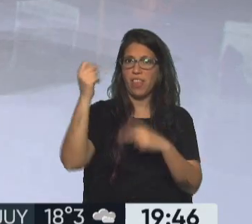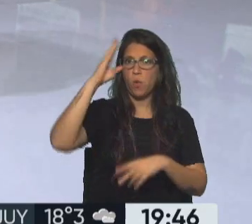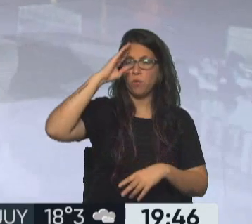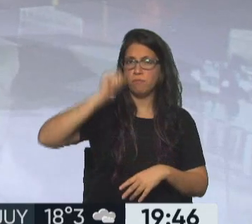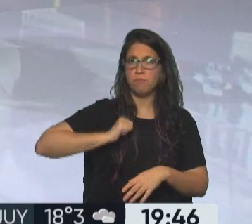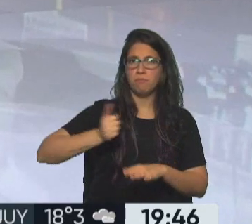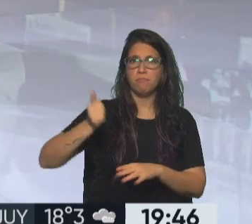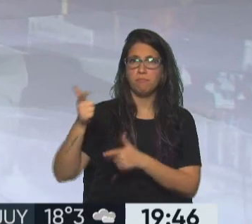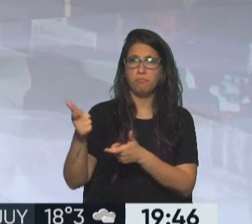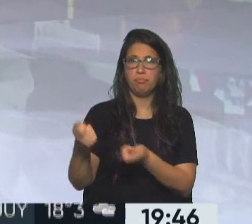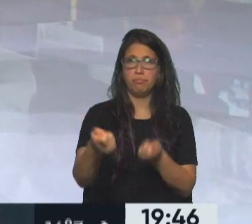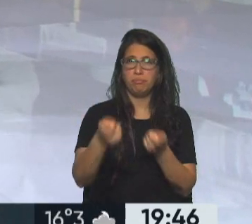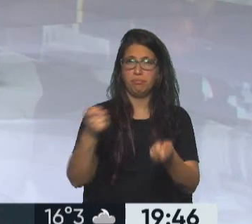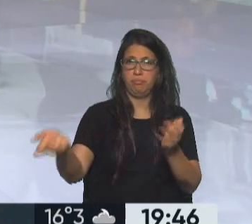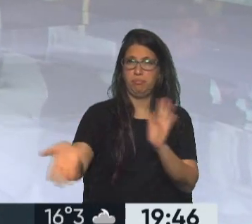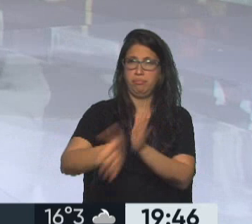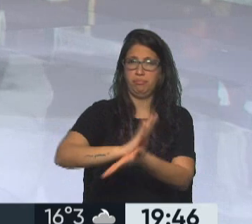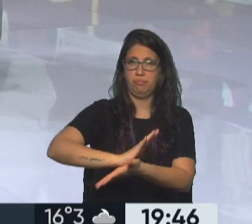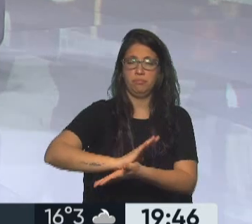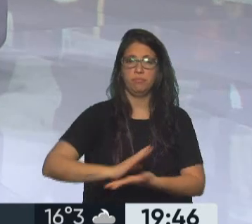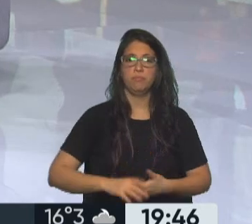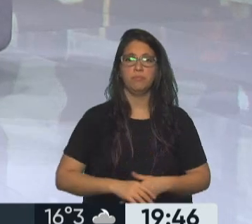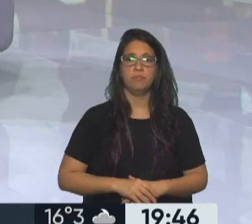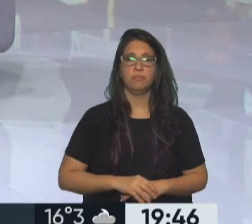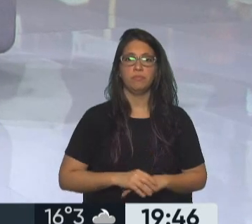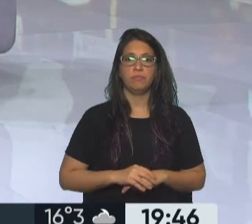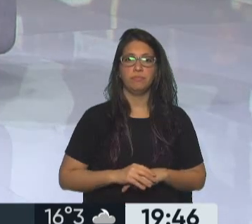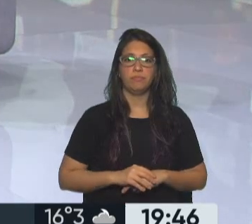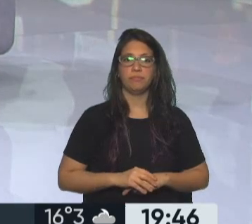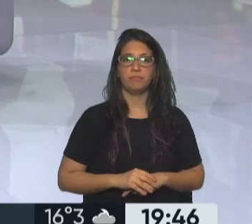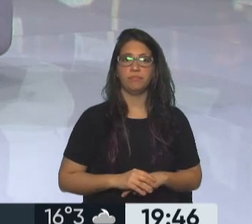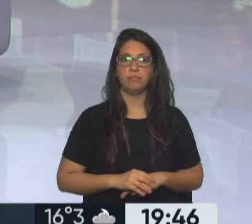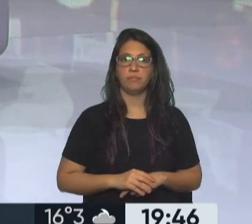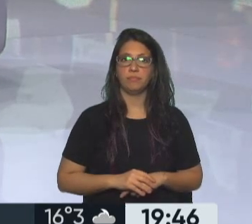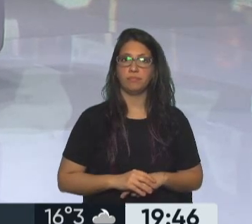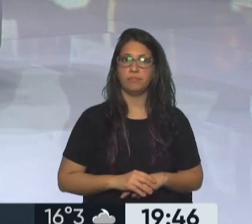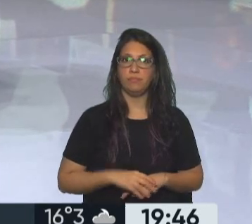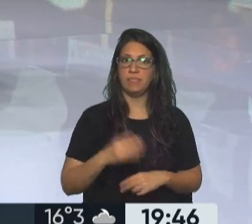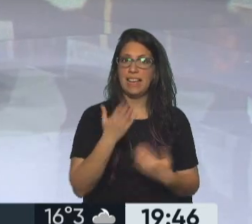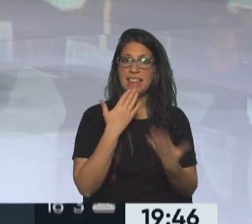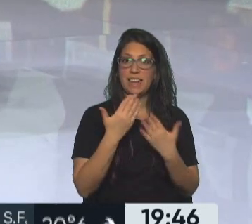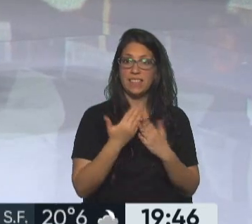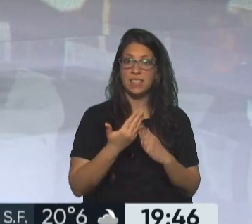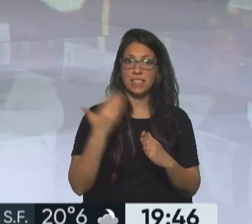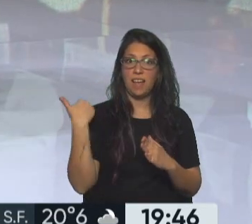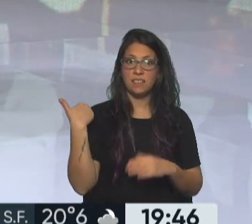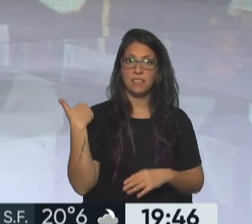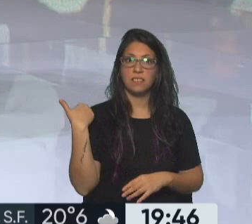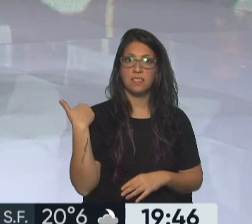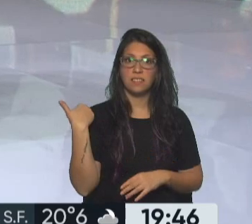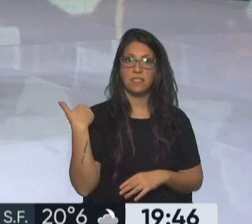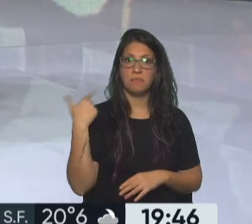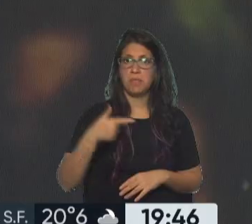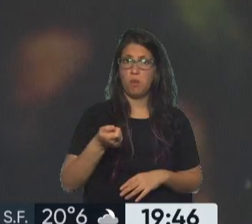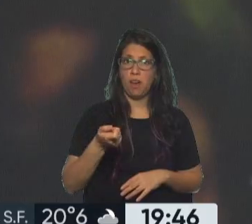permite? Hola, Horacio. Por favor. En estas entrevistas anteriores, que incluso el